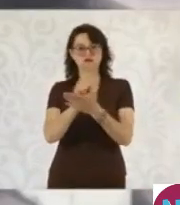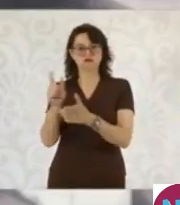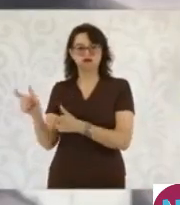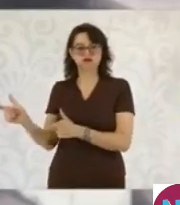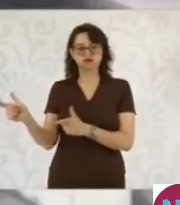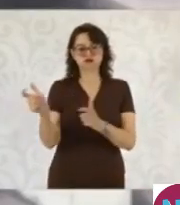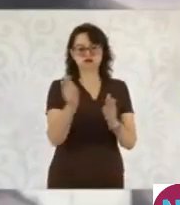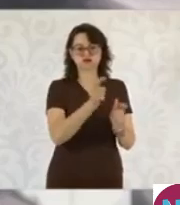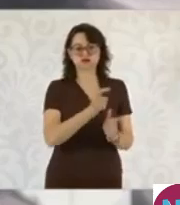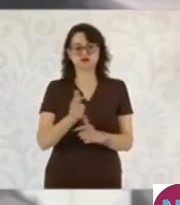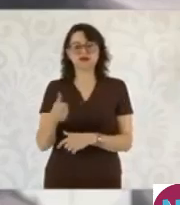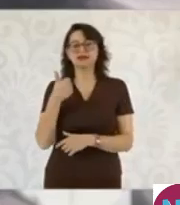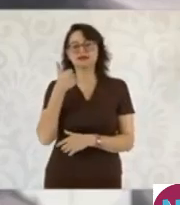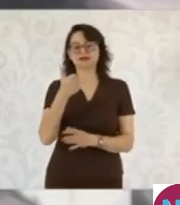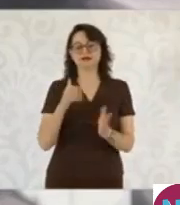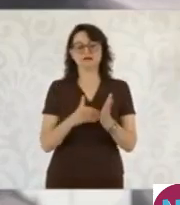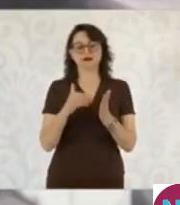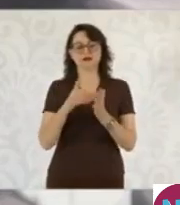de